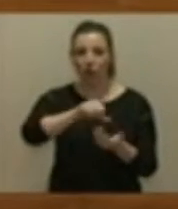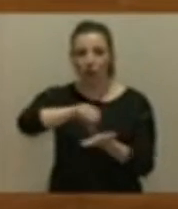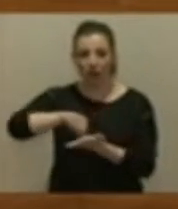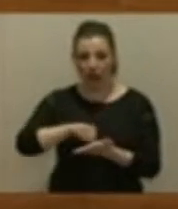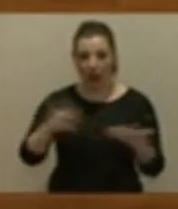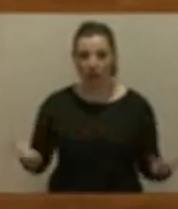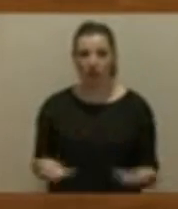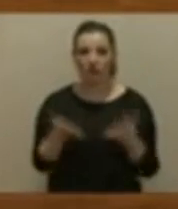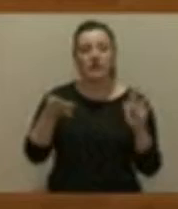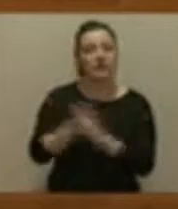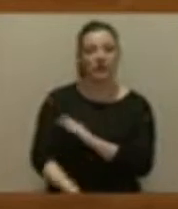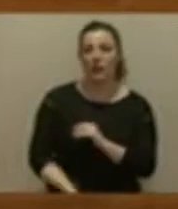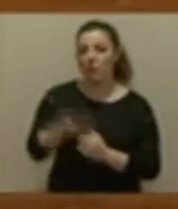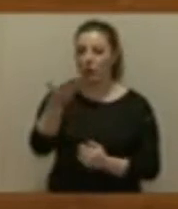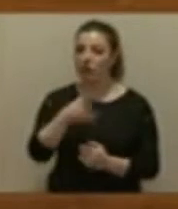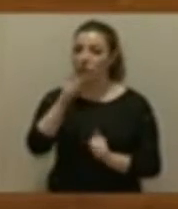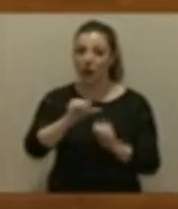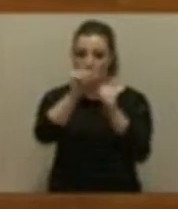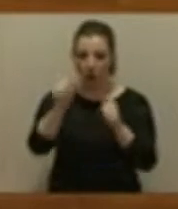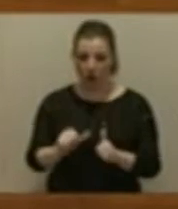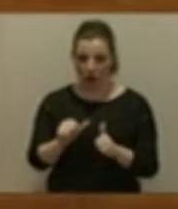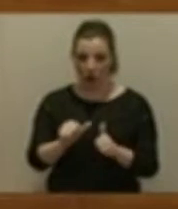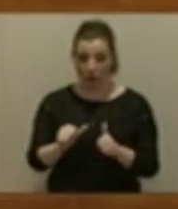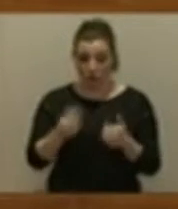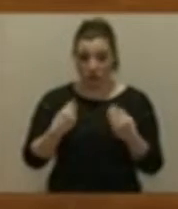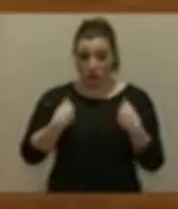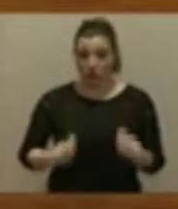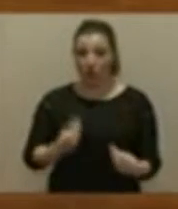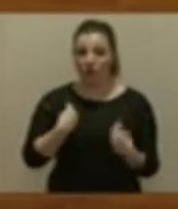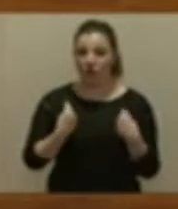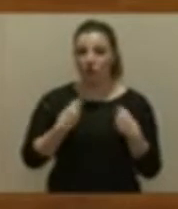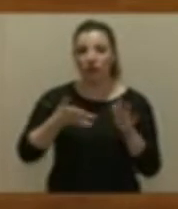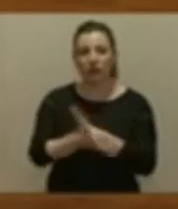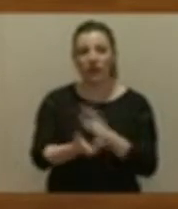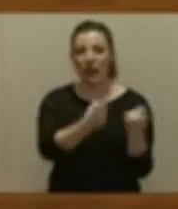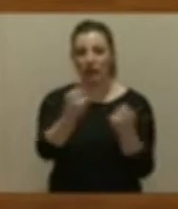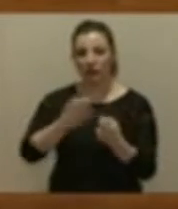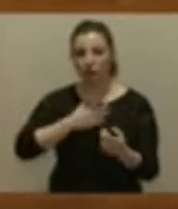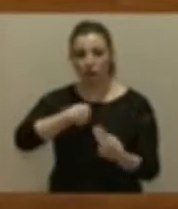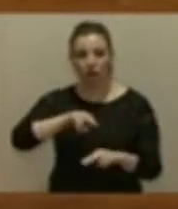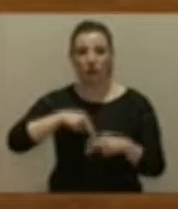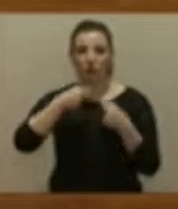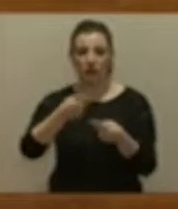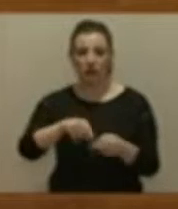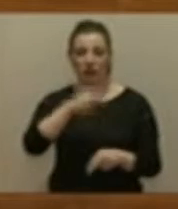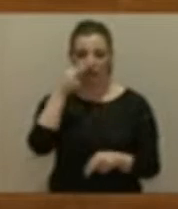activa es clave para que el modelo de ciudad en el que vivimos responda a nuestras necesidades e intereses.